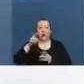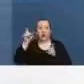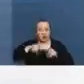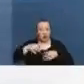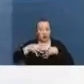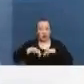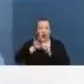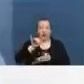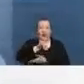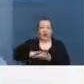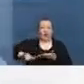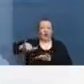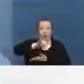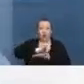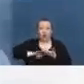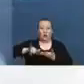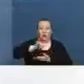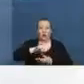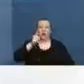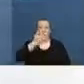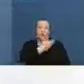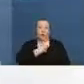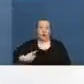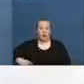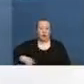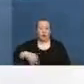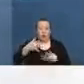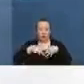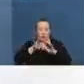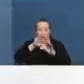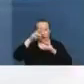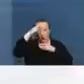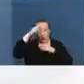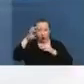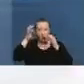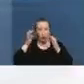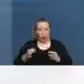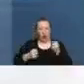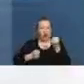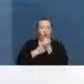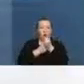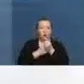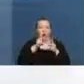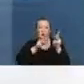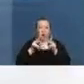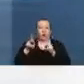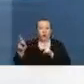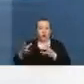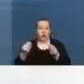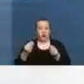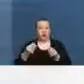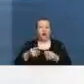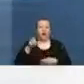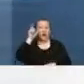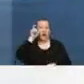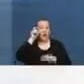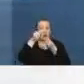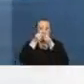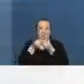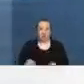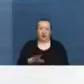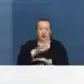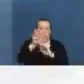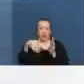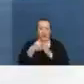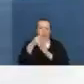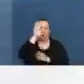necesito un presidente con solvencia moral con apoyo popular laso ha perdido todo nunca tuvo